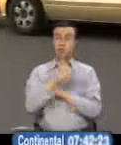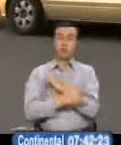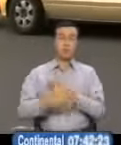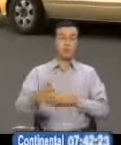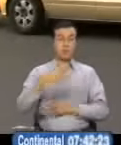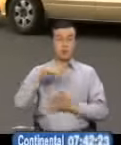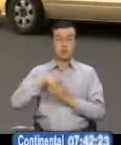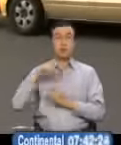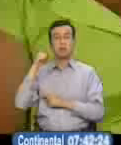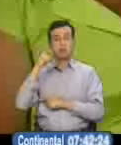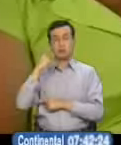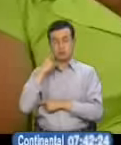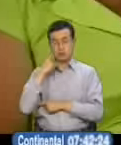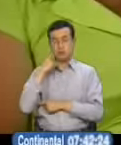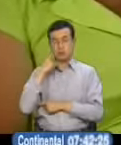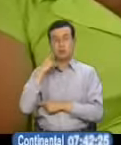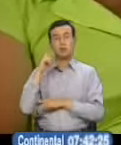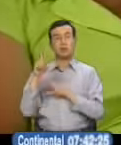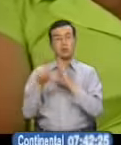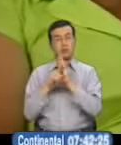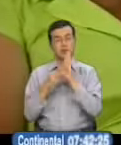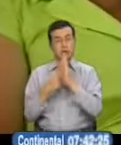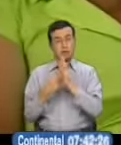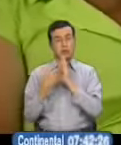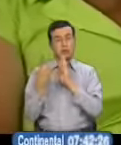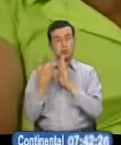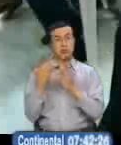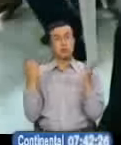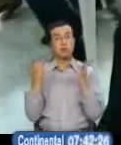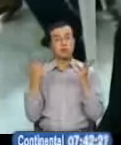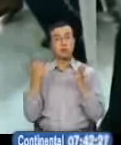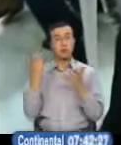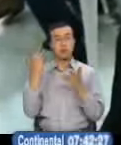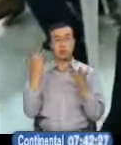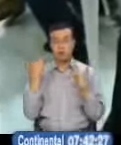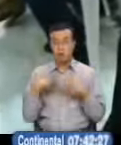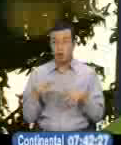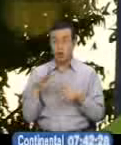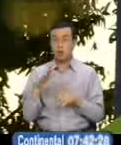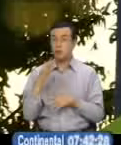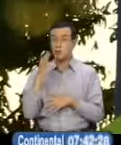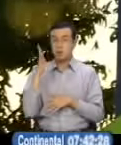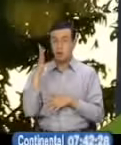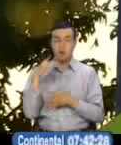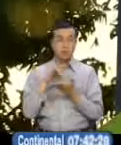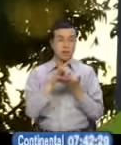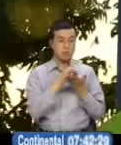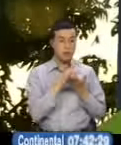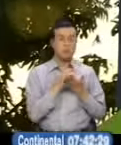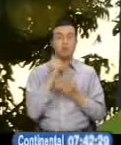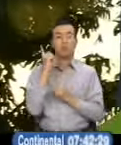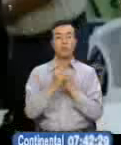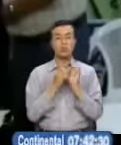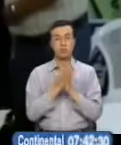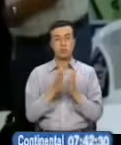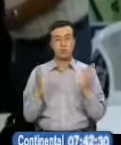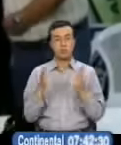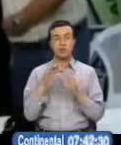fiscales deberán acatar el mandato popular. Caso contrario, serán destituidos. Para ello, tendrán un lapso de un año. Carlos Gines, dirigente